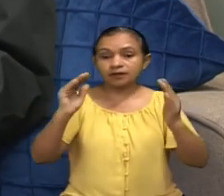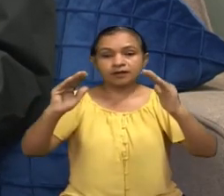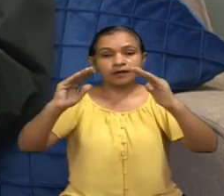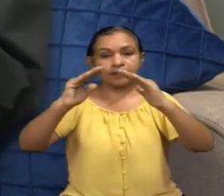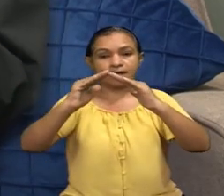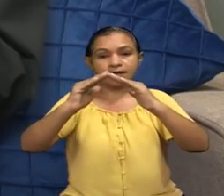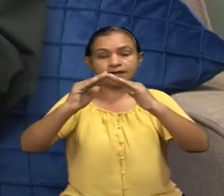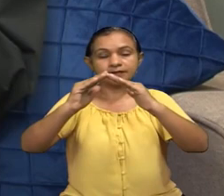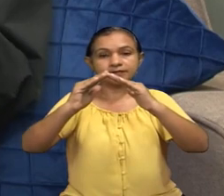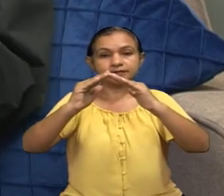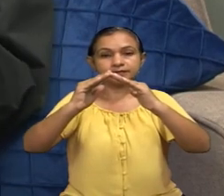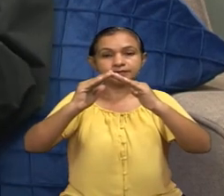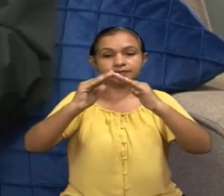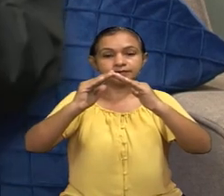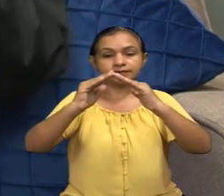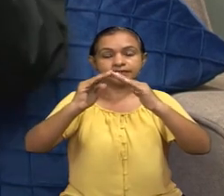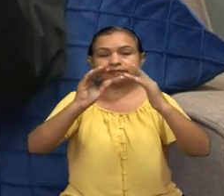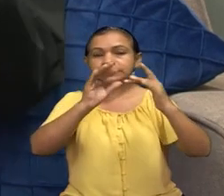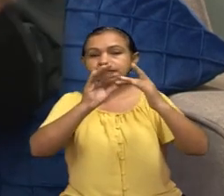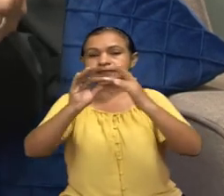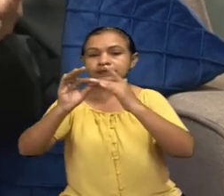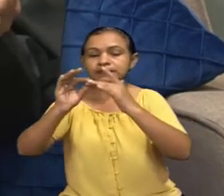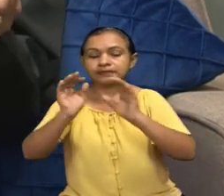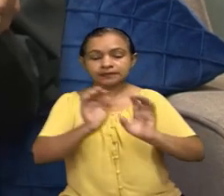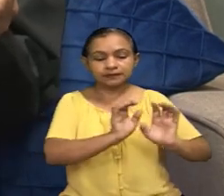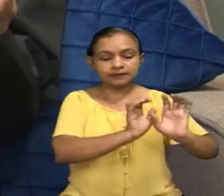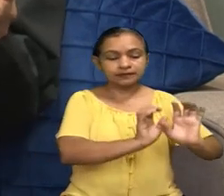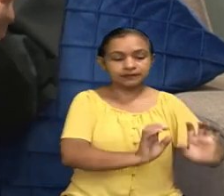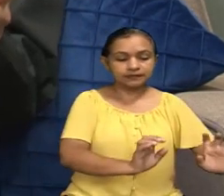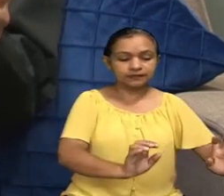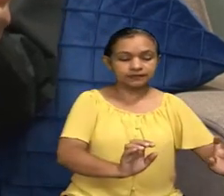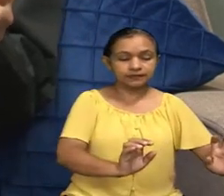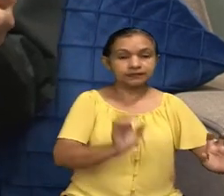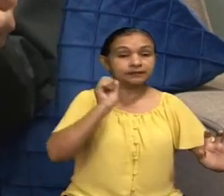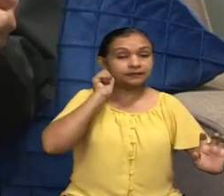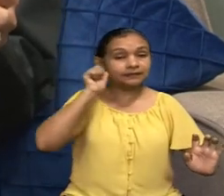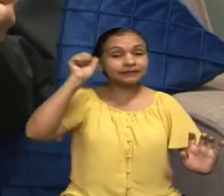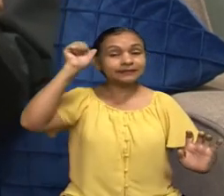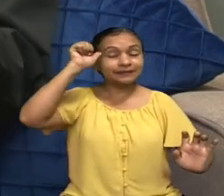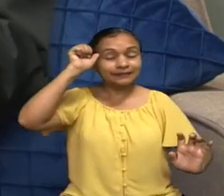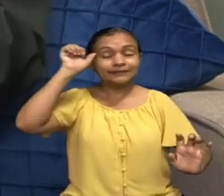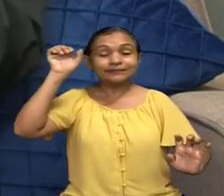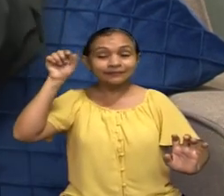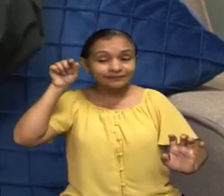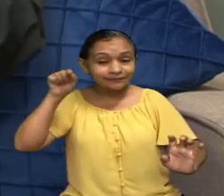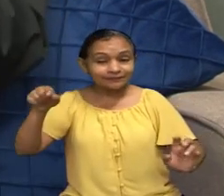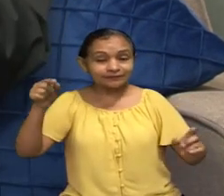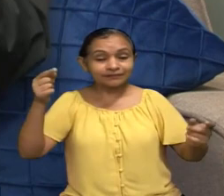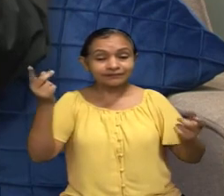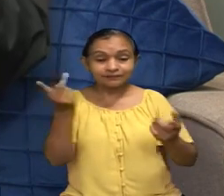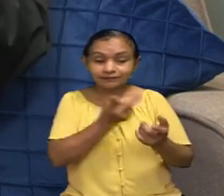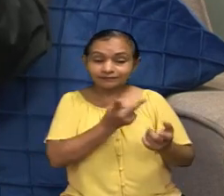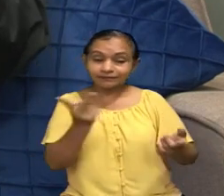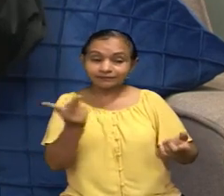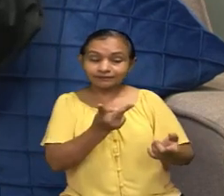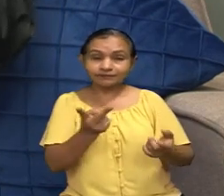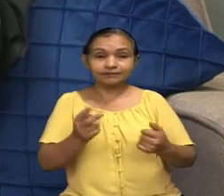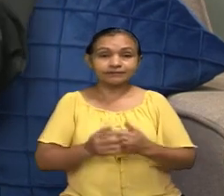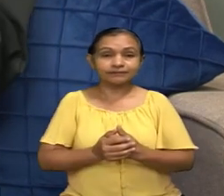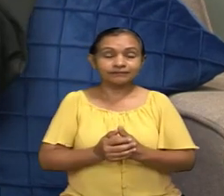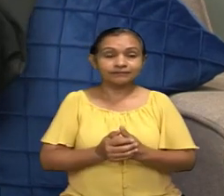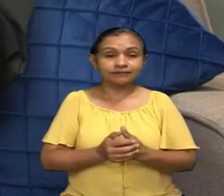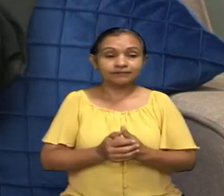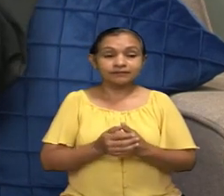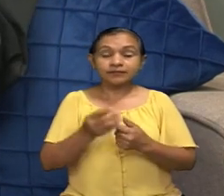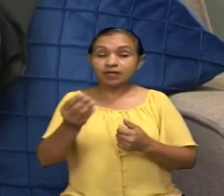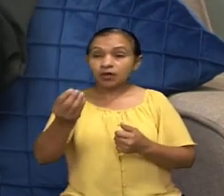de ser preferencialmente para los niños y para las personas adultas mayores. Claro. El procesamiento